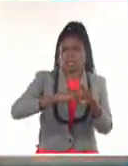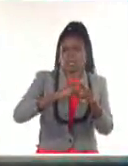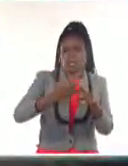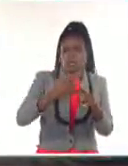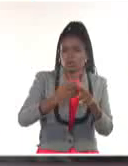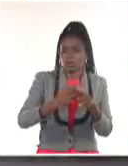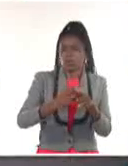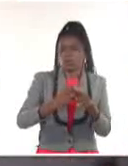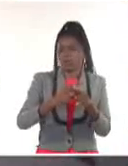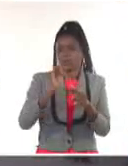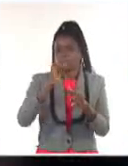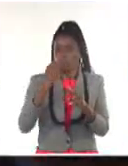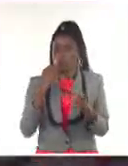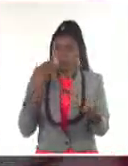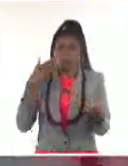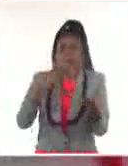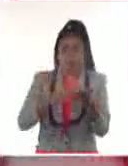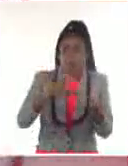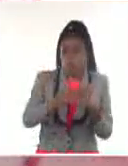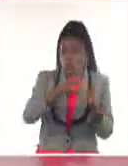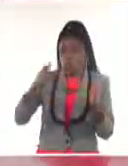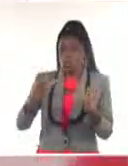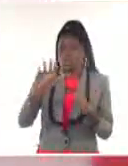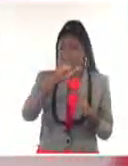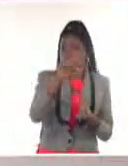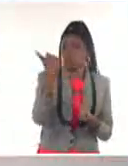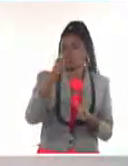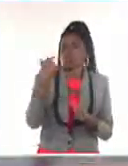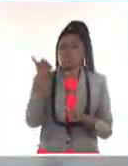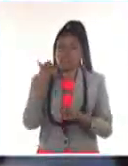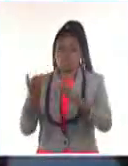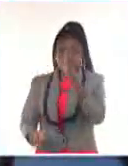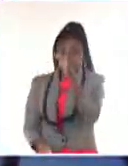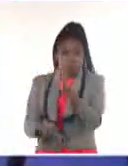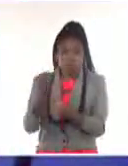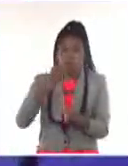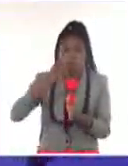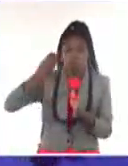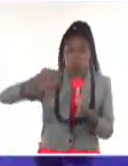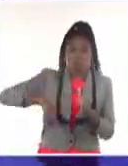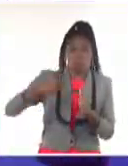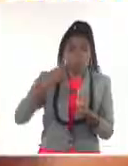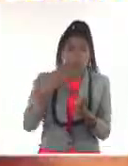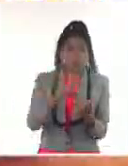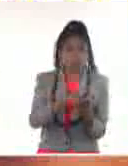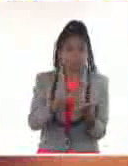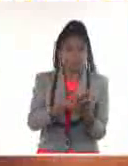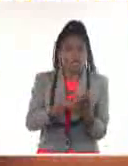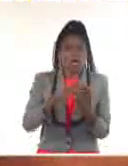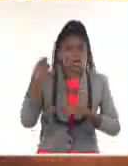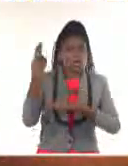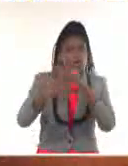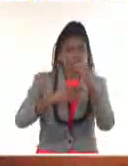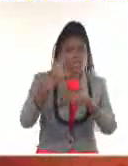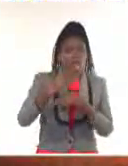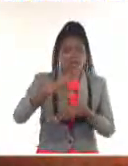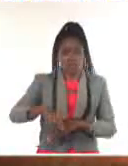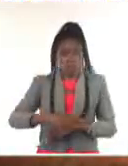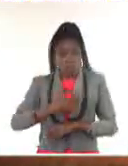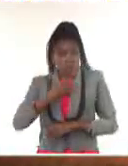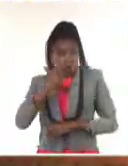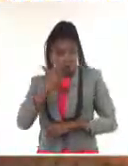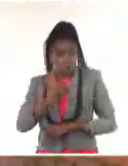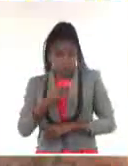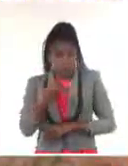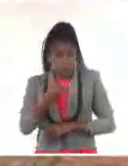espiritual alcanzado a lo largo de 510 años. Oportunidad para reflejar el quehacer de las manifestaciones artísticas será